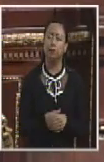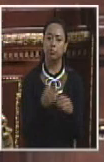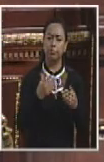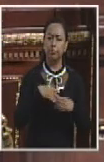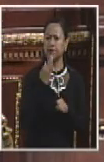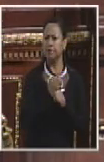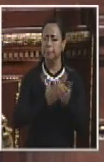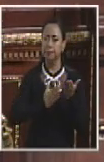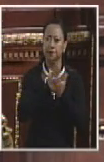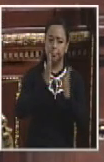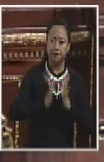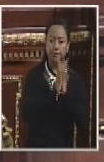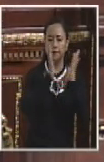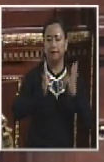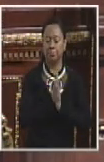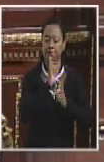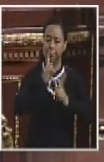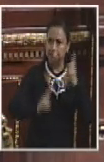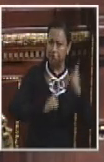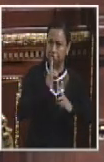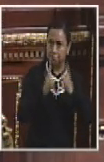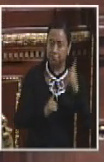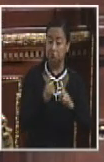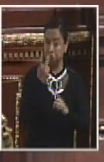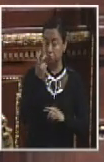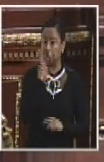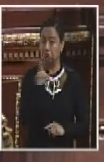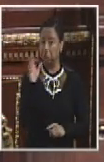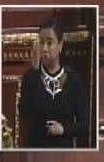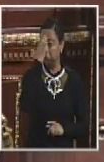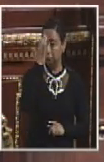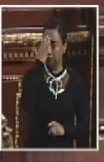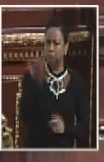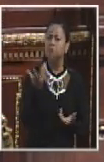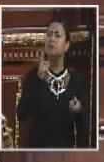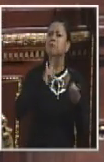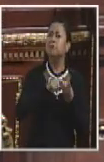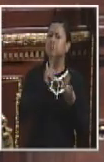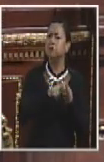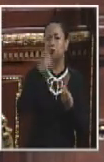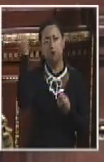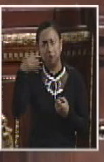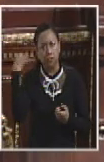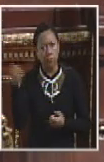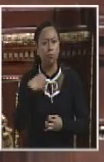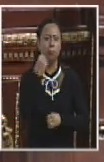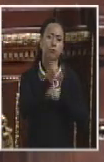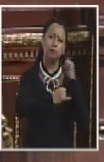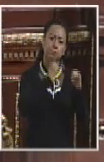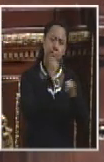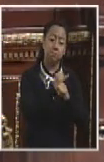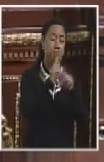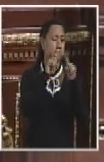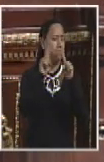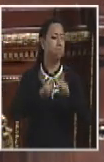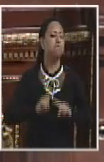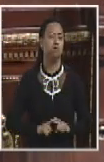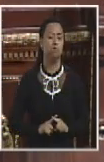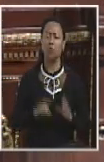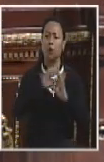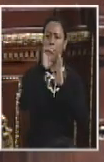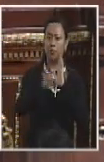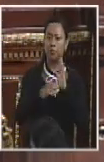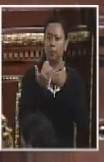la participación en los deportes se ha reconocido en numerosas convenciones internacionales. En el año